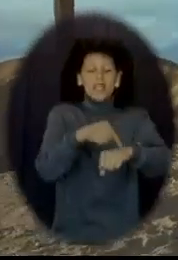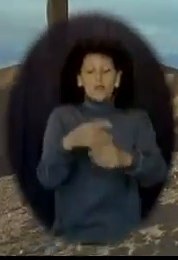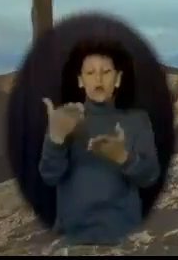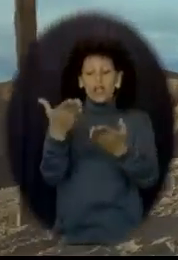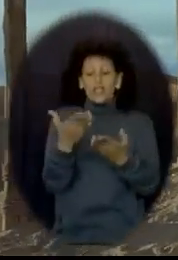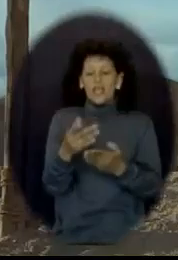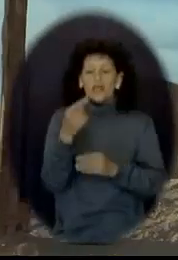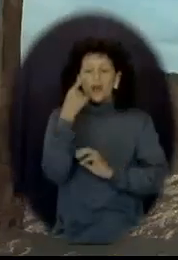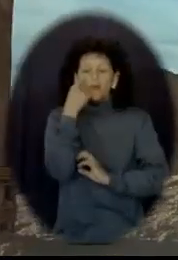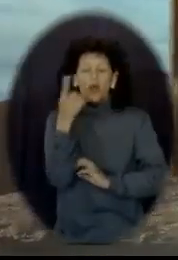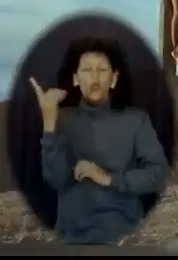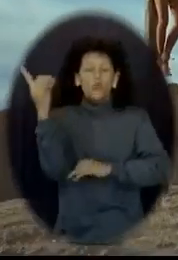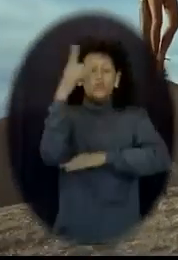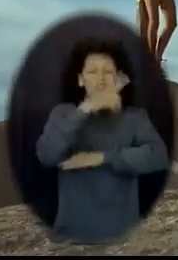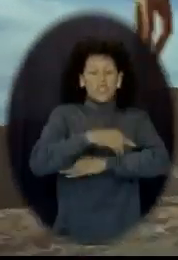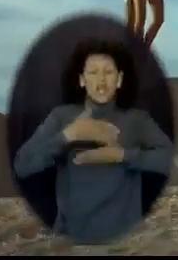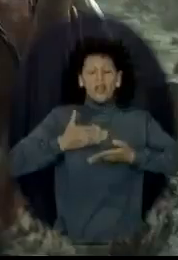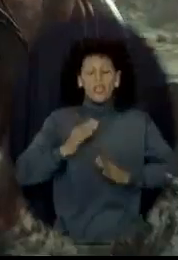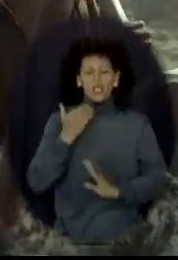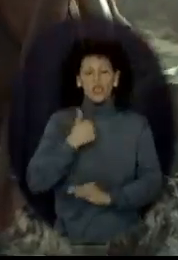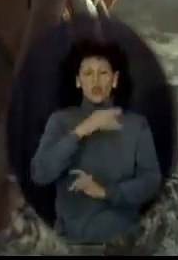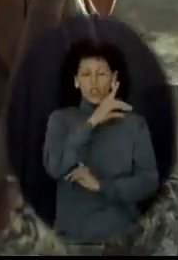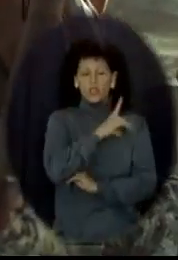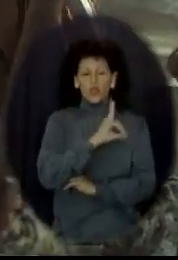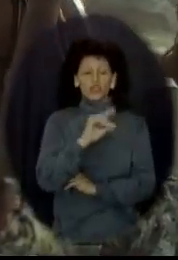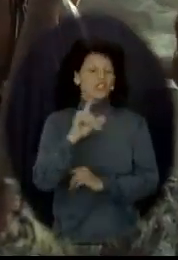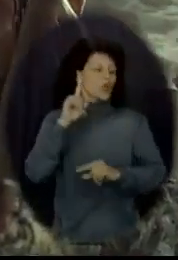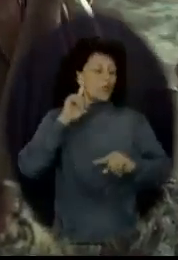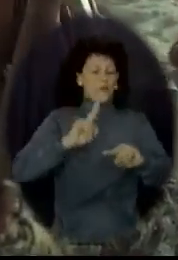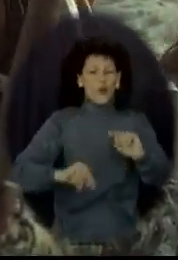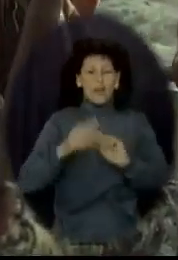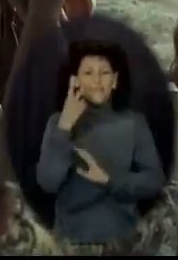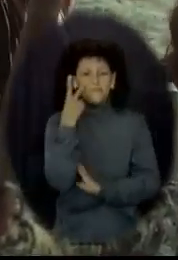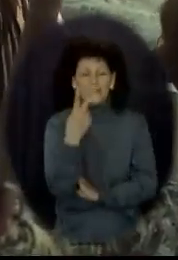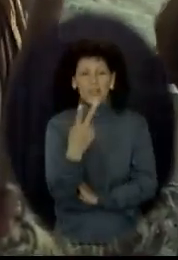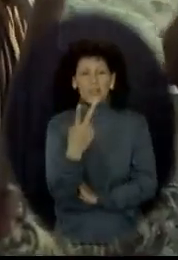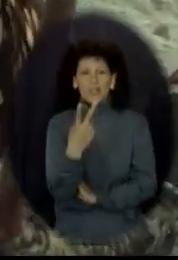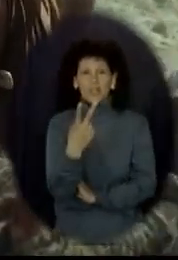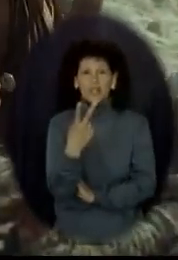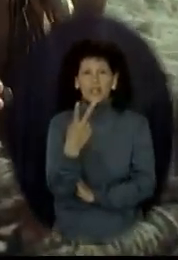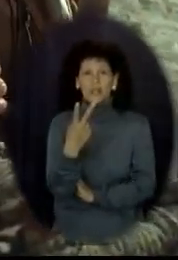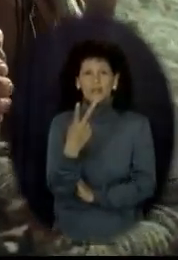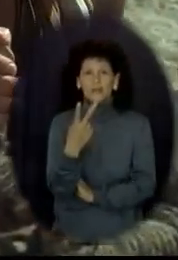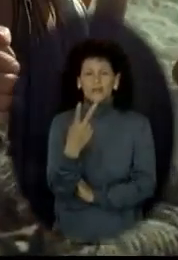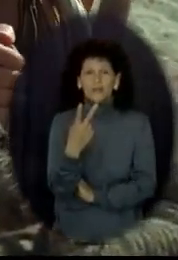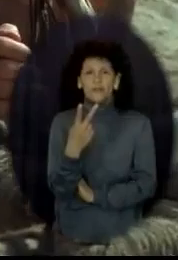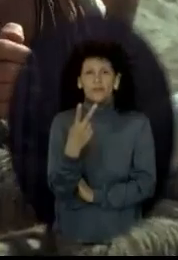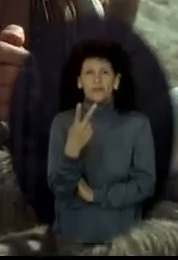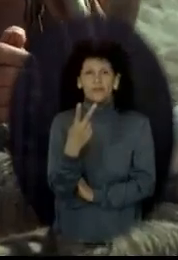Llegará el tiempo en que querrán ver siquiera uno de los días del Hijo del Hombre, y no lo verán.